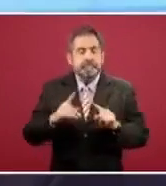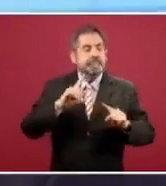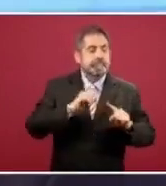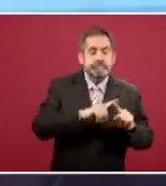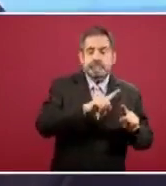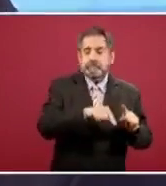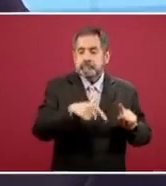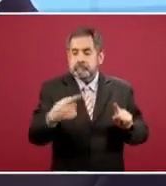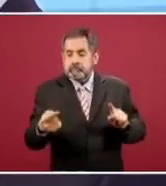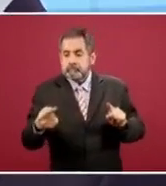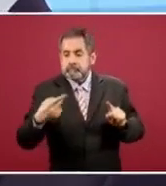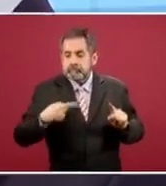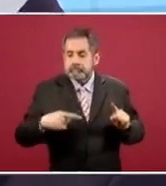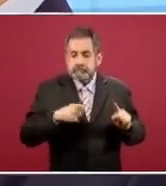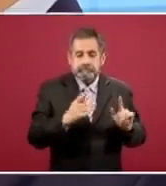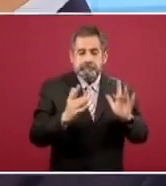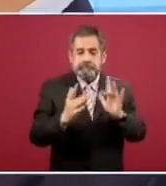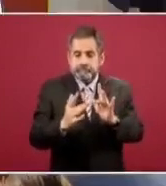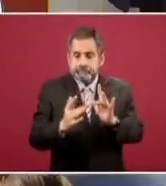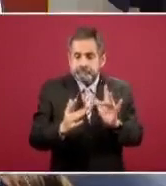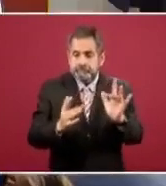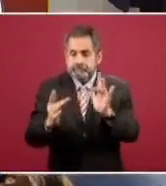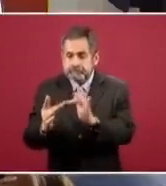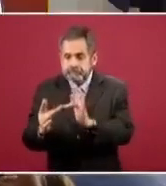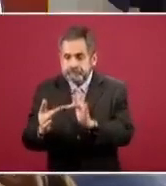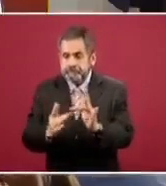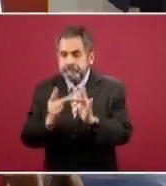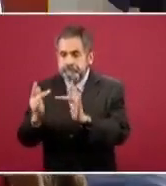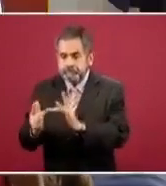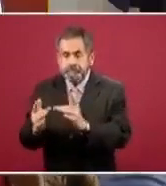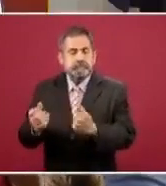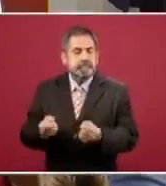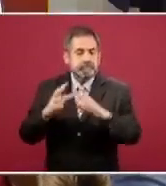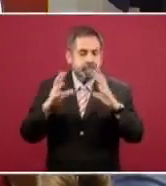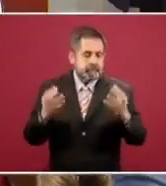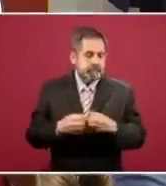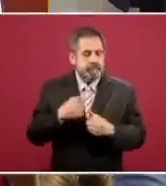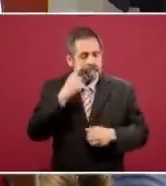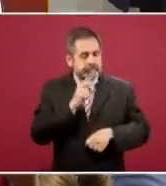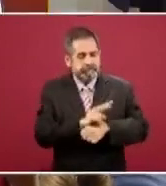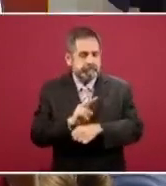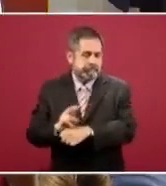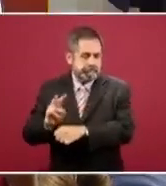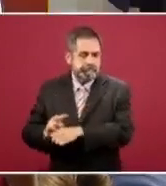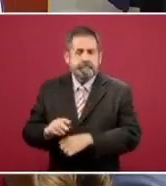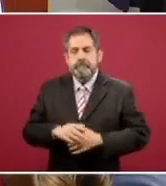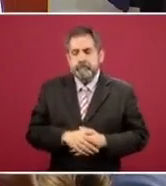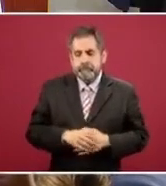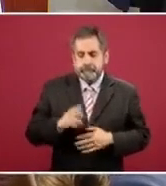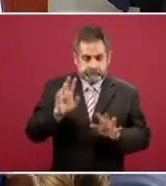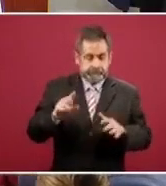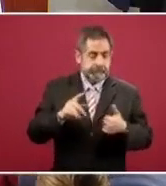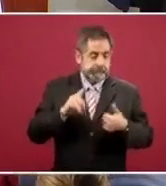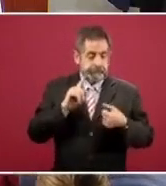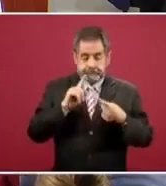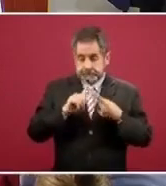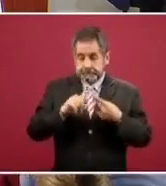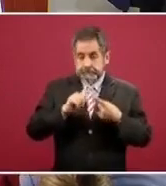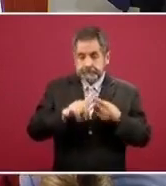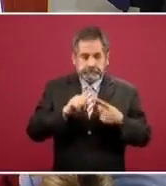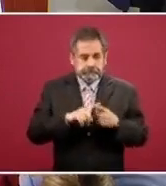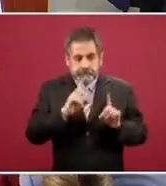han estudiado para cada uno de ellos. Entonces aquí ya voy enumerando los 6 mecanismos de vigilancia. El primero es la detección de